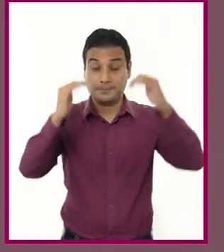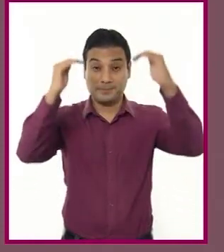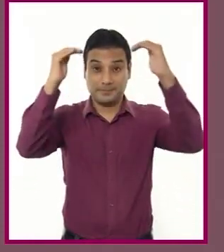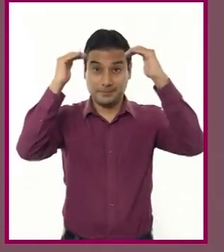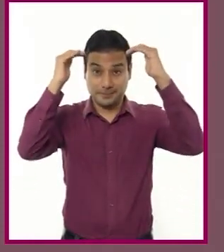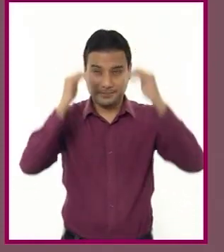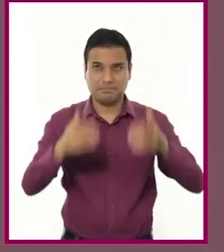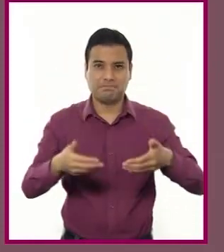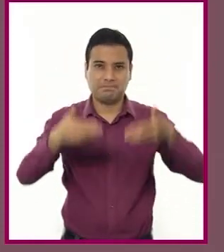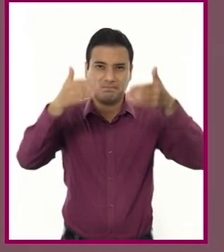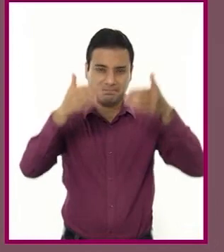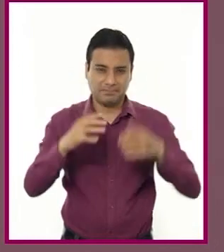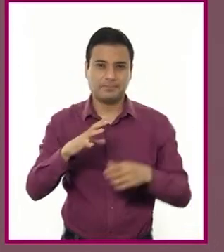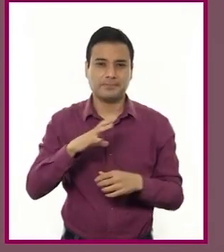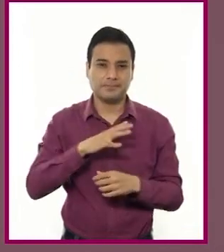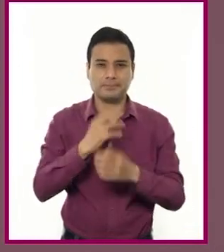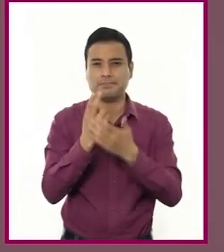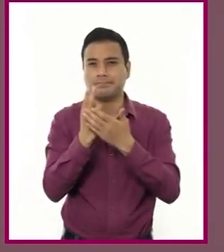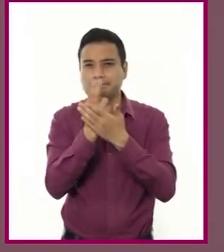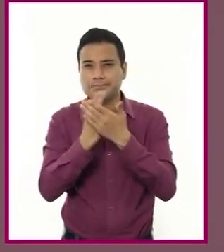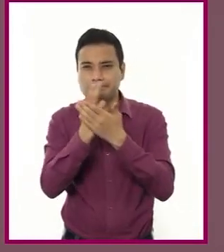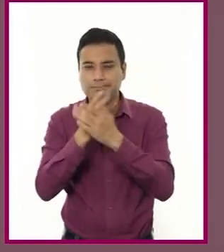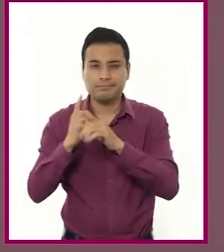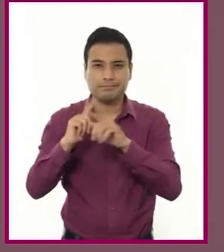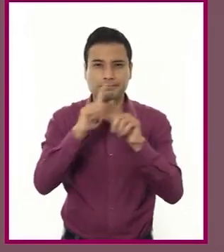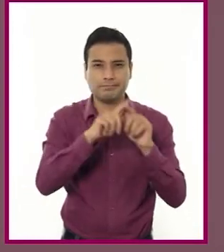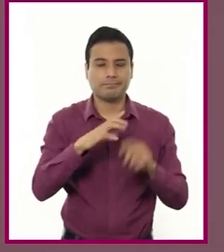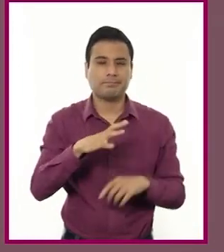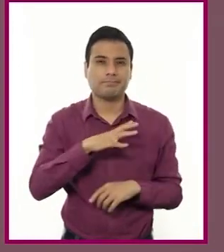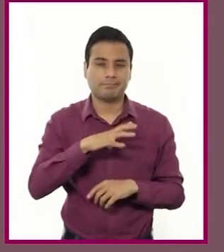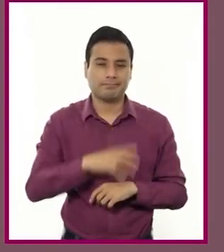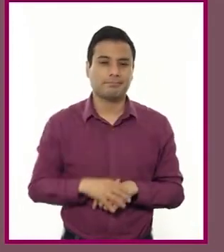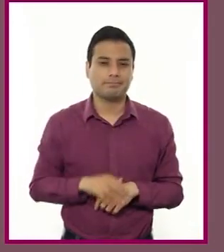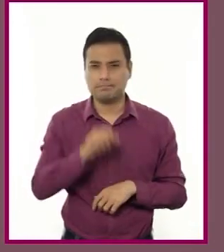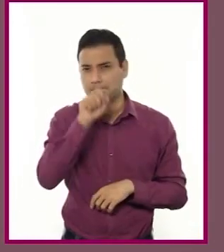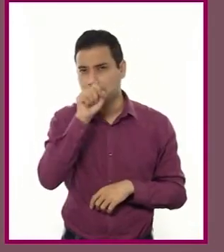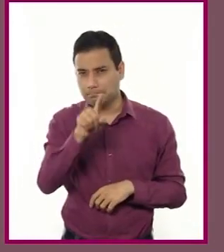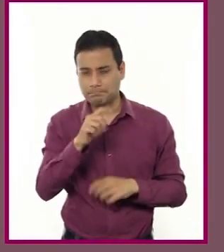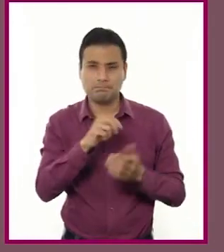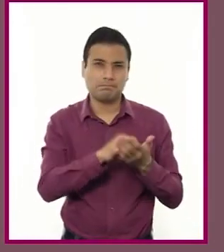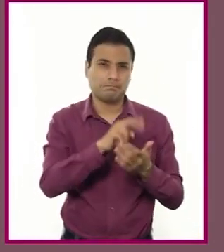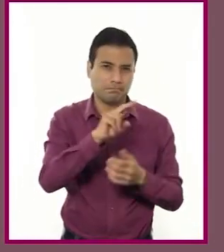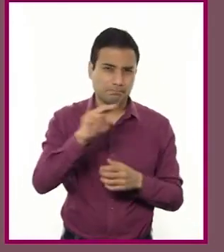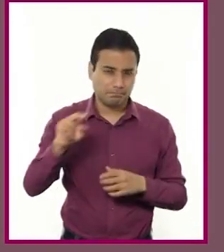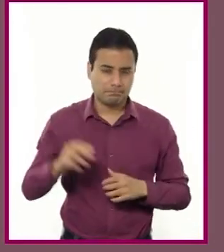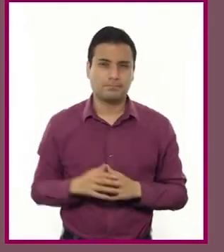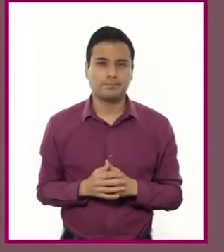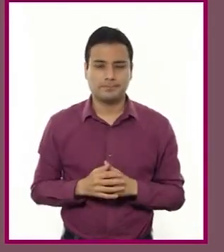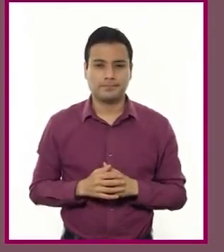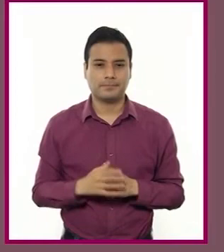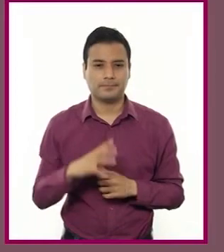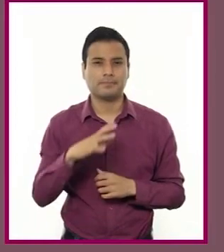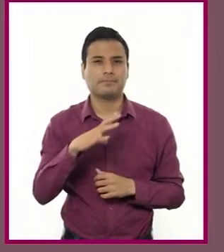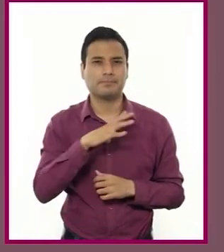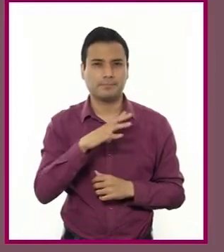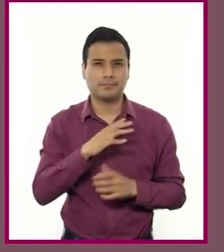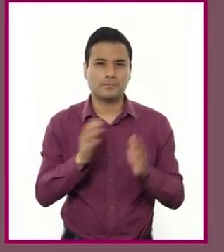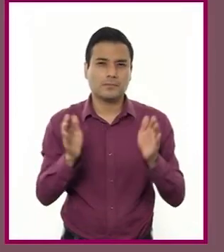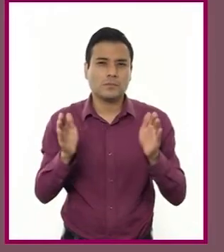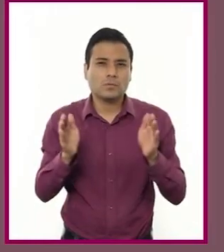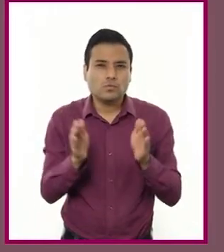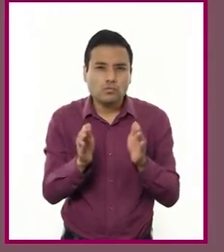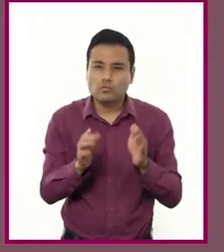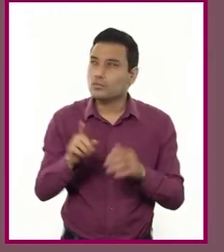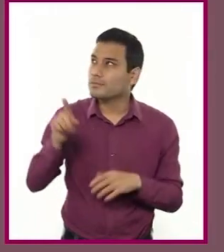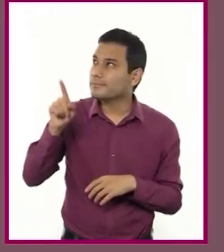algunos retablos barrocos, y en el presbiterio diversas pinturas murales. El convento cuenta con un pequeño claustro de arquitectura